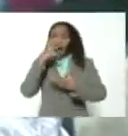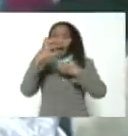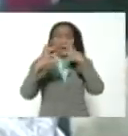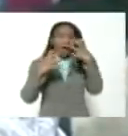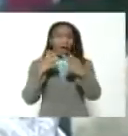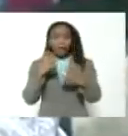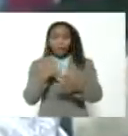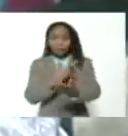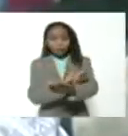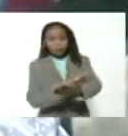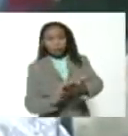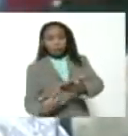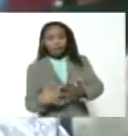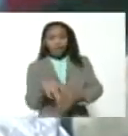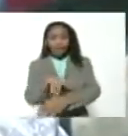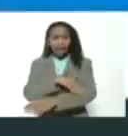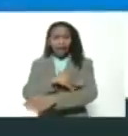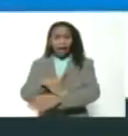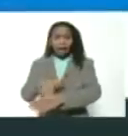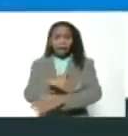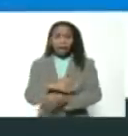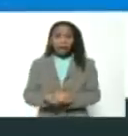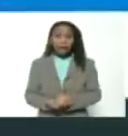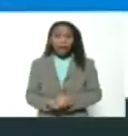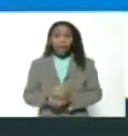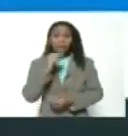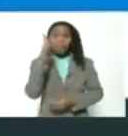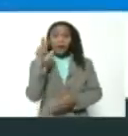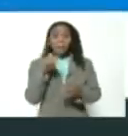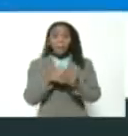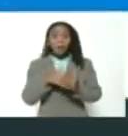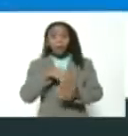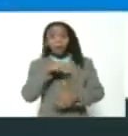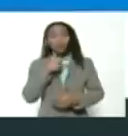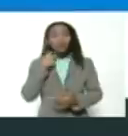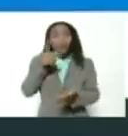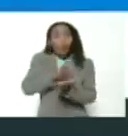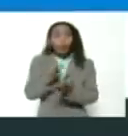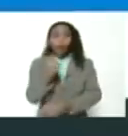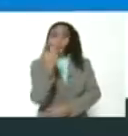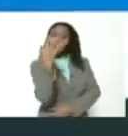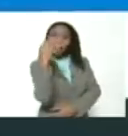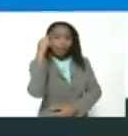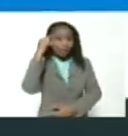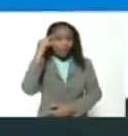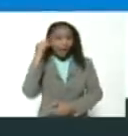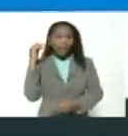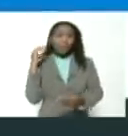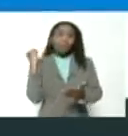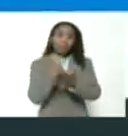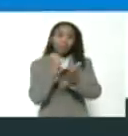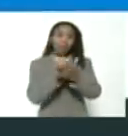la sangre en las calles. Más de 3.000 muertos en 3 días de masacre.